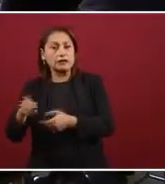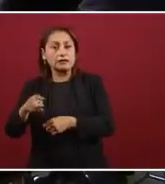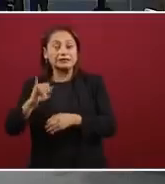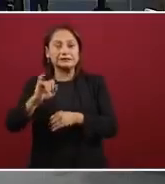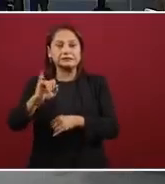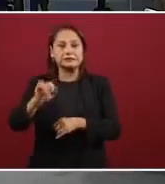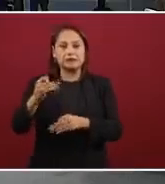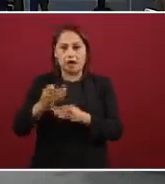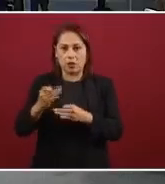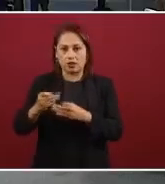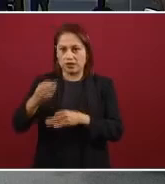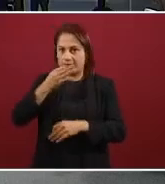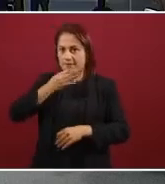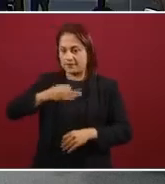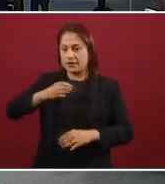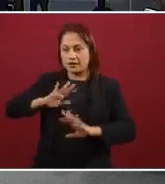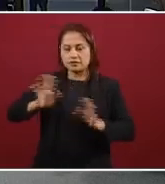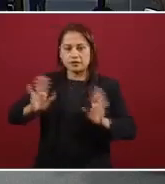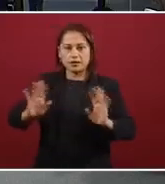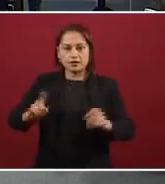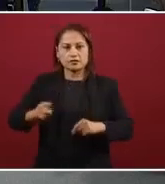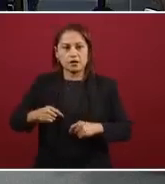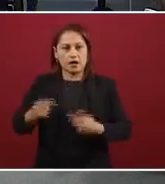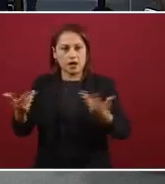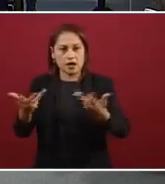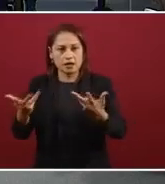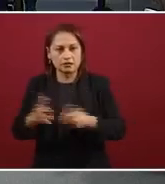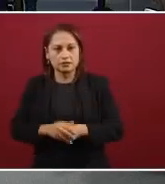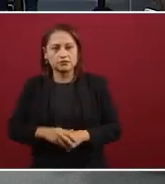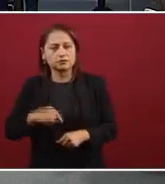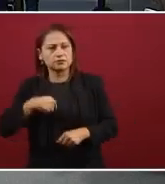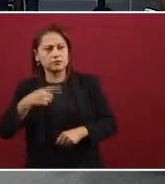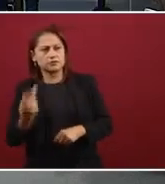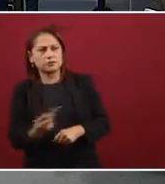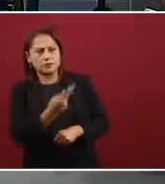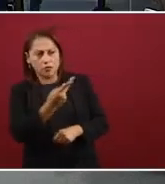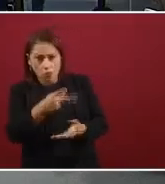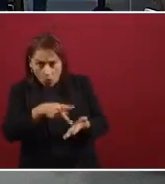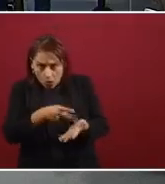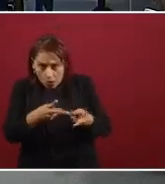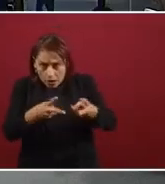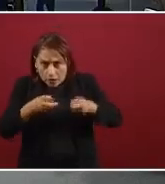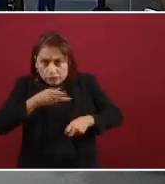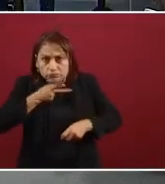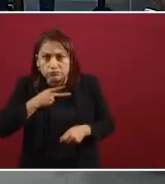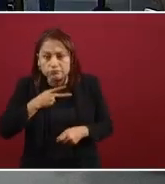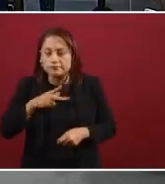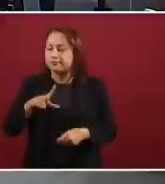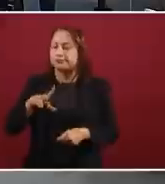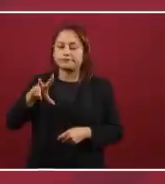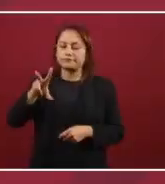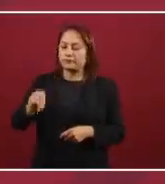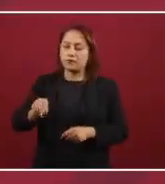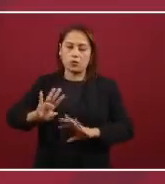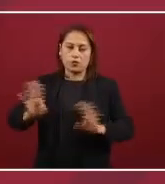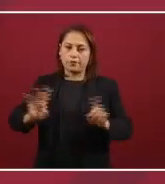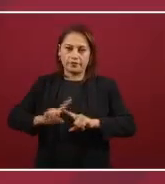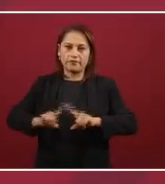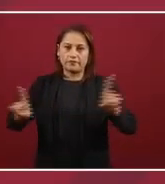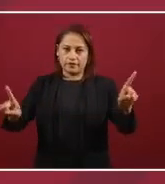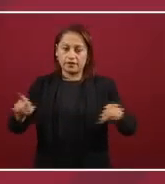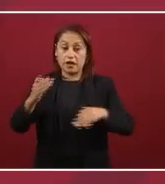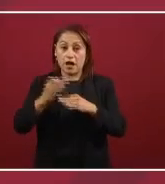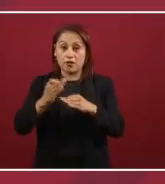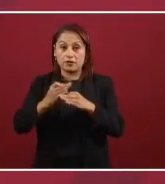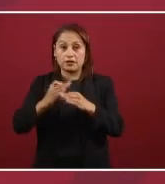una acción en ese sentido. ¿Se está reactivando el huachicol? No, esa es otra cosa también que aprovecho para